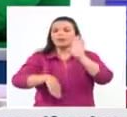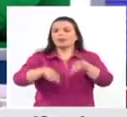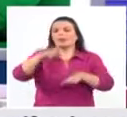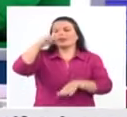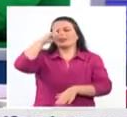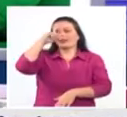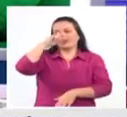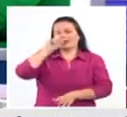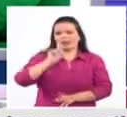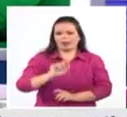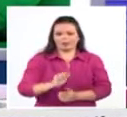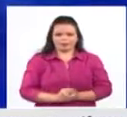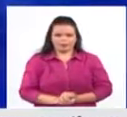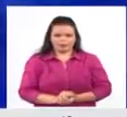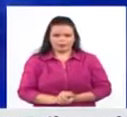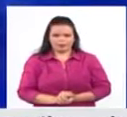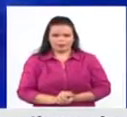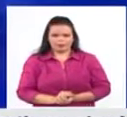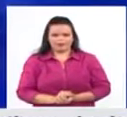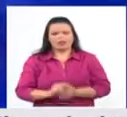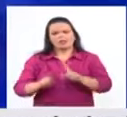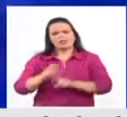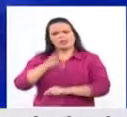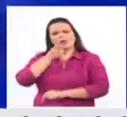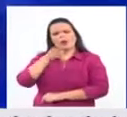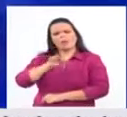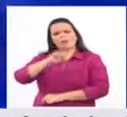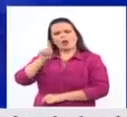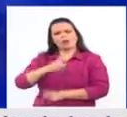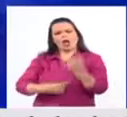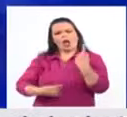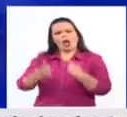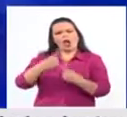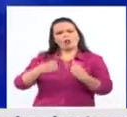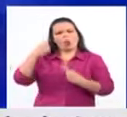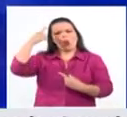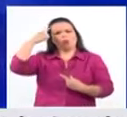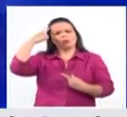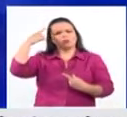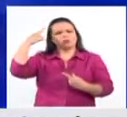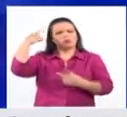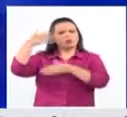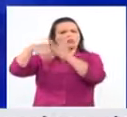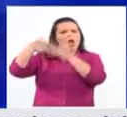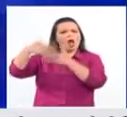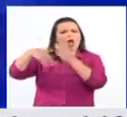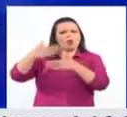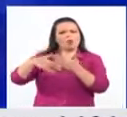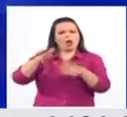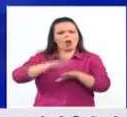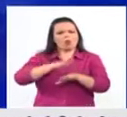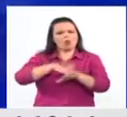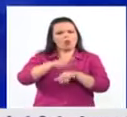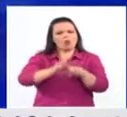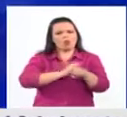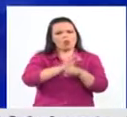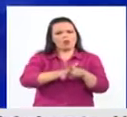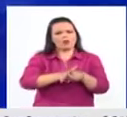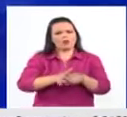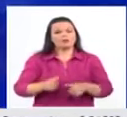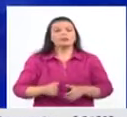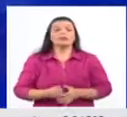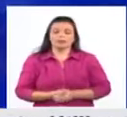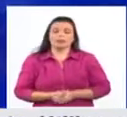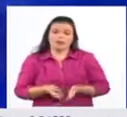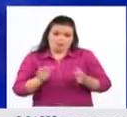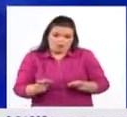traumas específicos de la COVID-19? Fíjate, se habla de traumas y se habla también de un conjunto de conductas